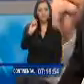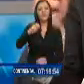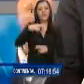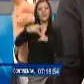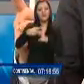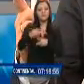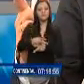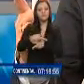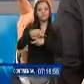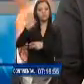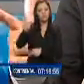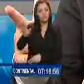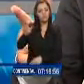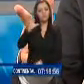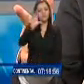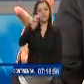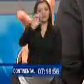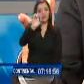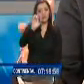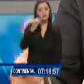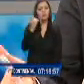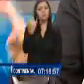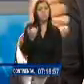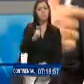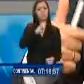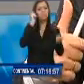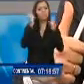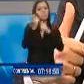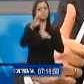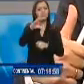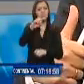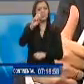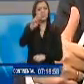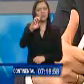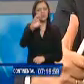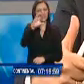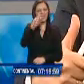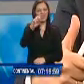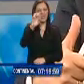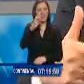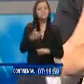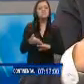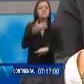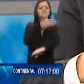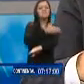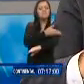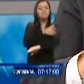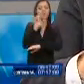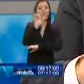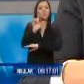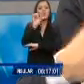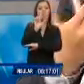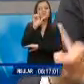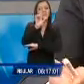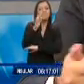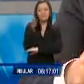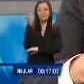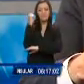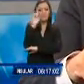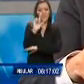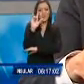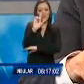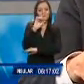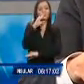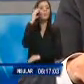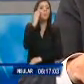la reestructuración nueva del Consejo Nacional Electoral y de una entrevista que yo le hiciera a Juan Pablo Pozo, el nuevo